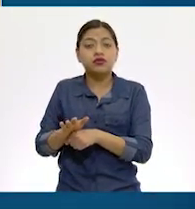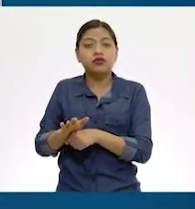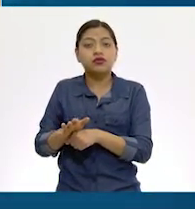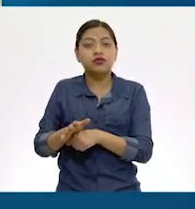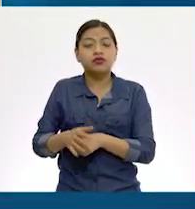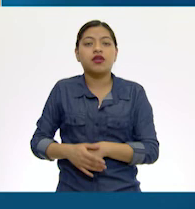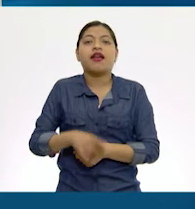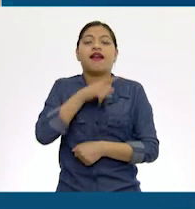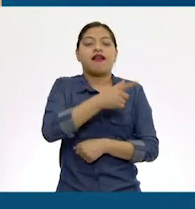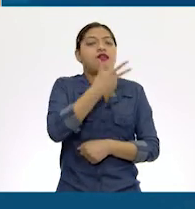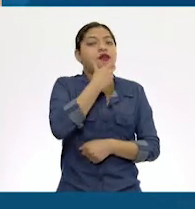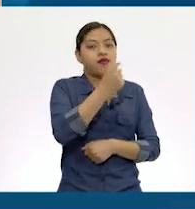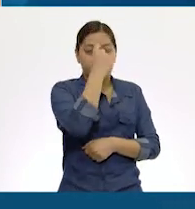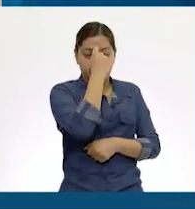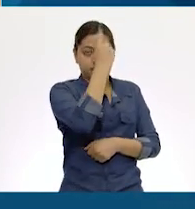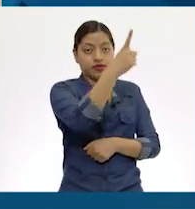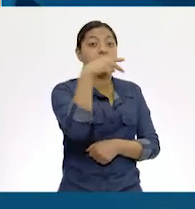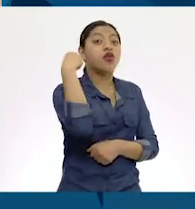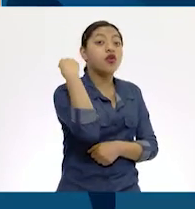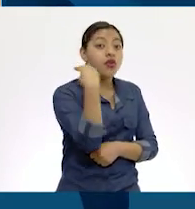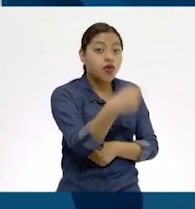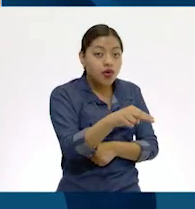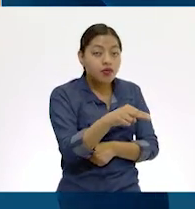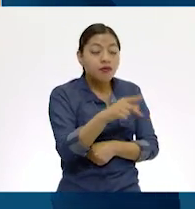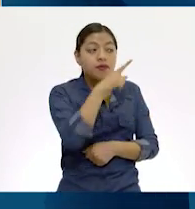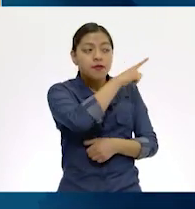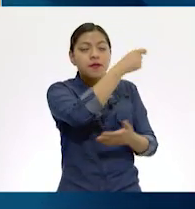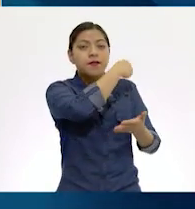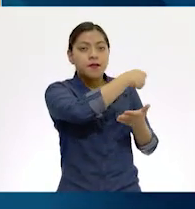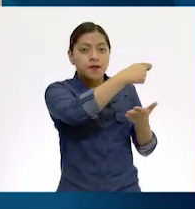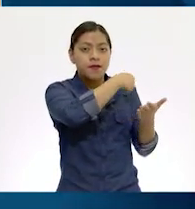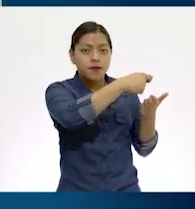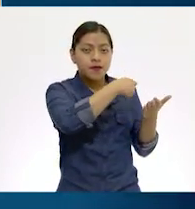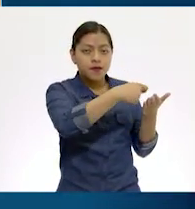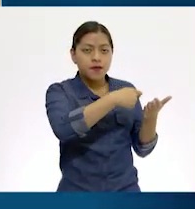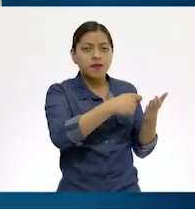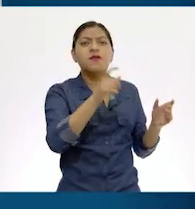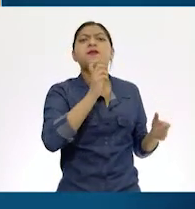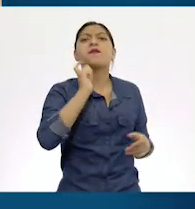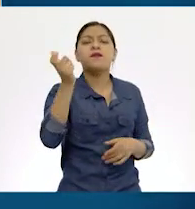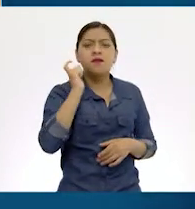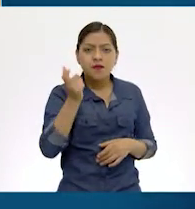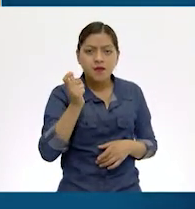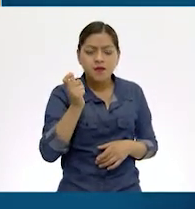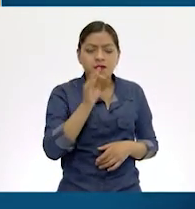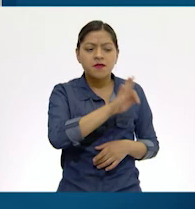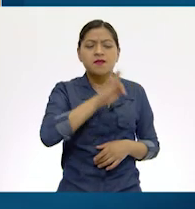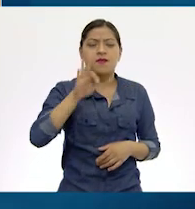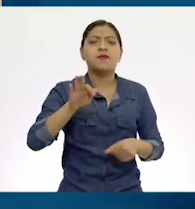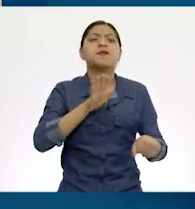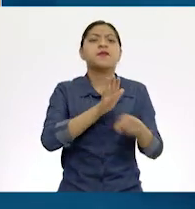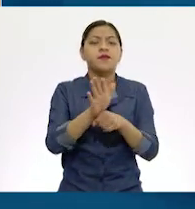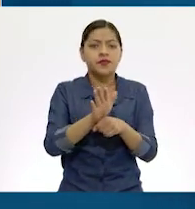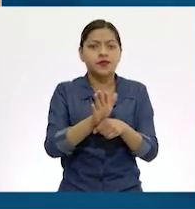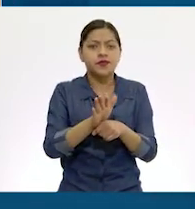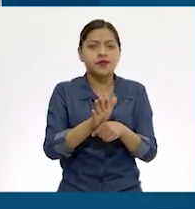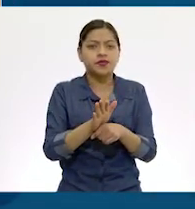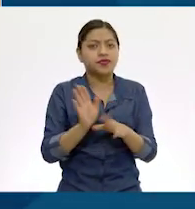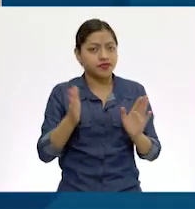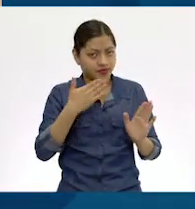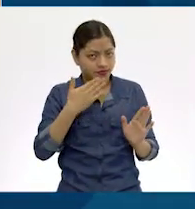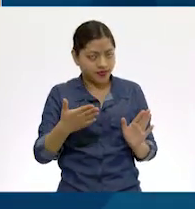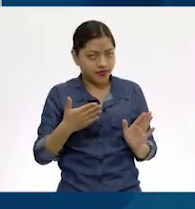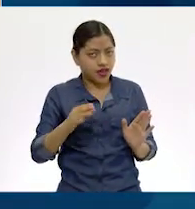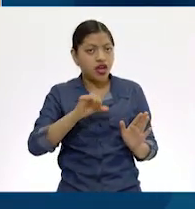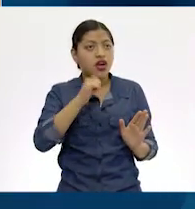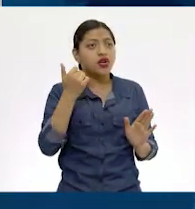El nombre del autor. El nombre del autor, la fecha, claro, en que encontramos el artículo, bueno, en que se publicó el artículo. Claro. ¿Vamos bien?